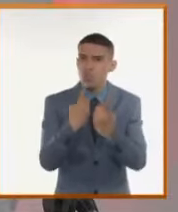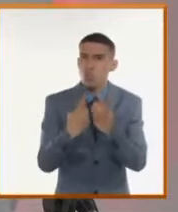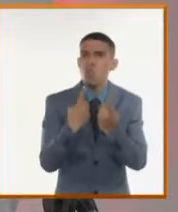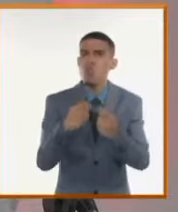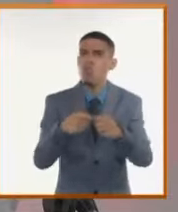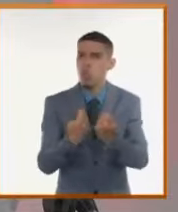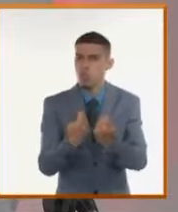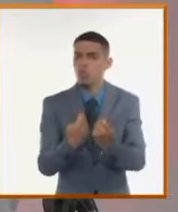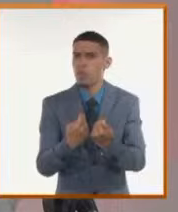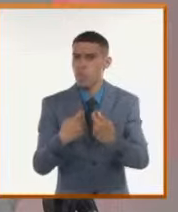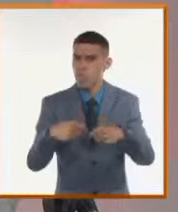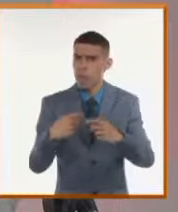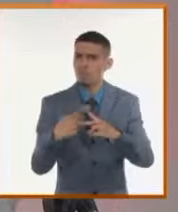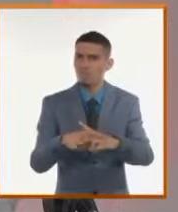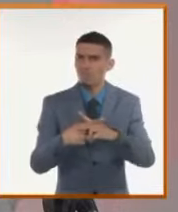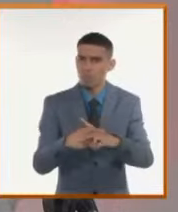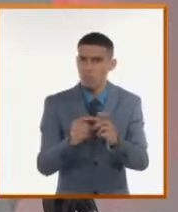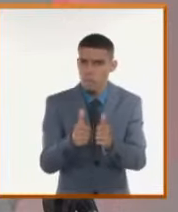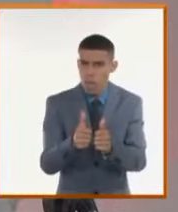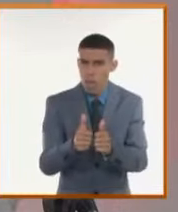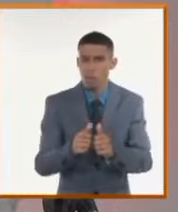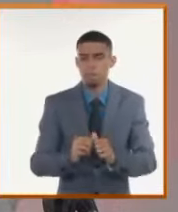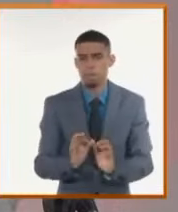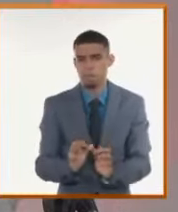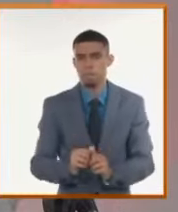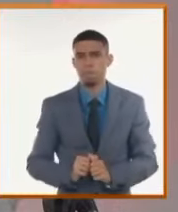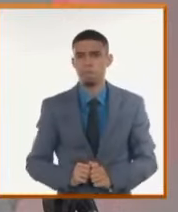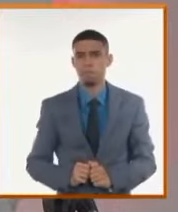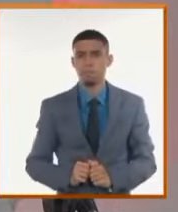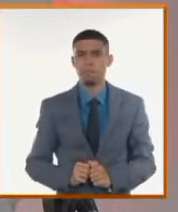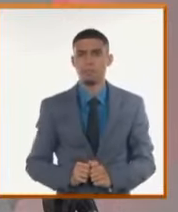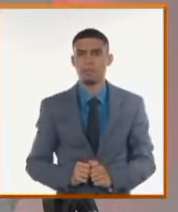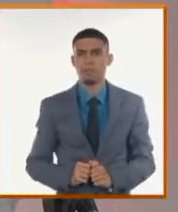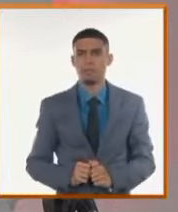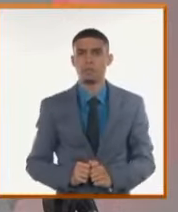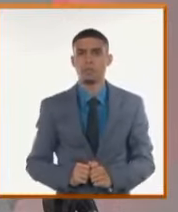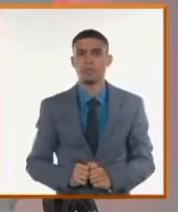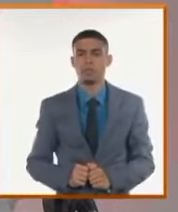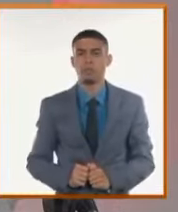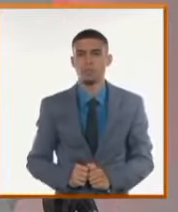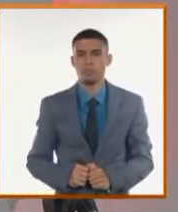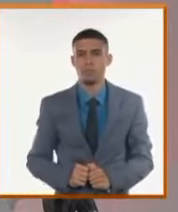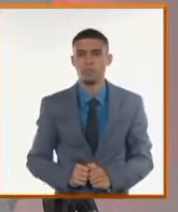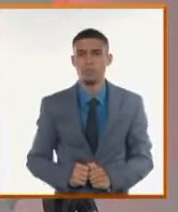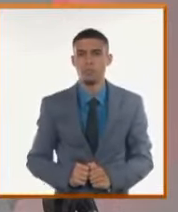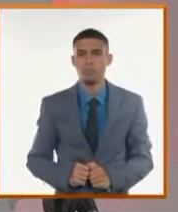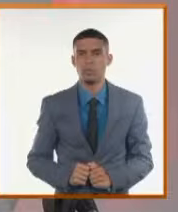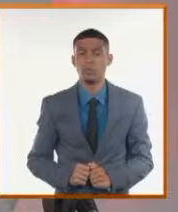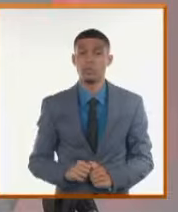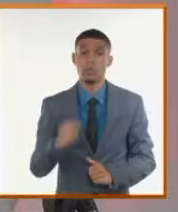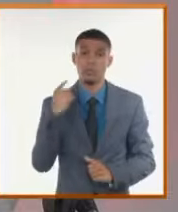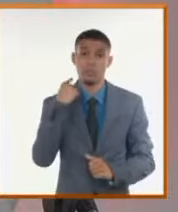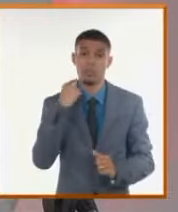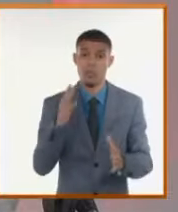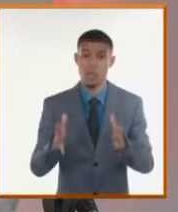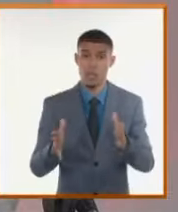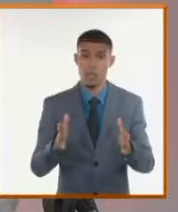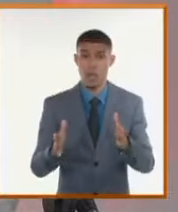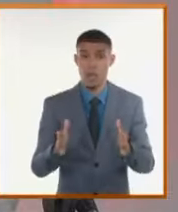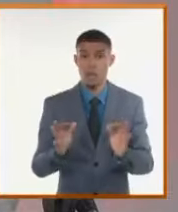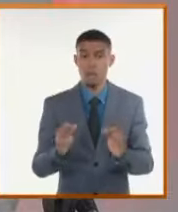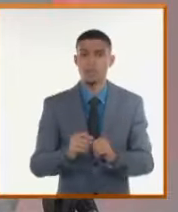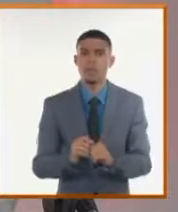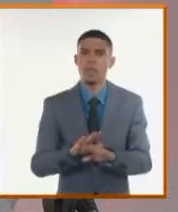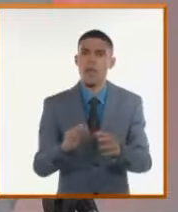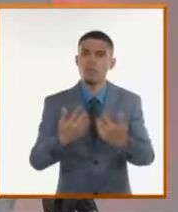vía de del estado como tal de de la vía Ferrer que eh este año con con la